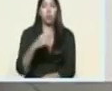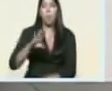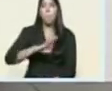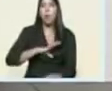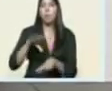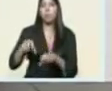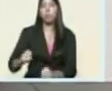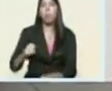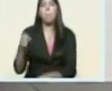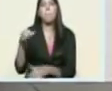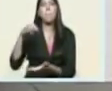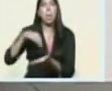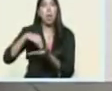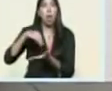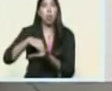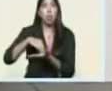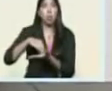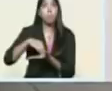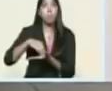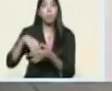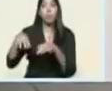neofascista de la burguesía amarilla.